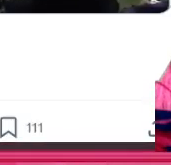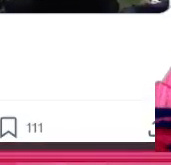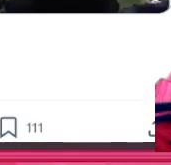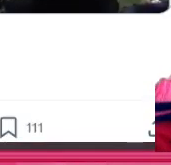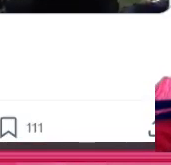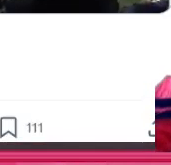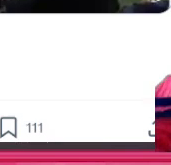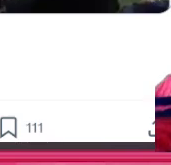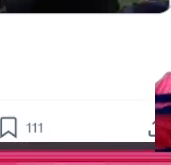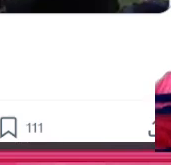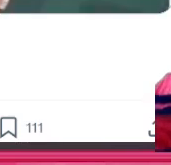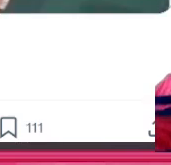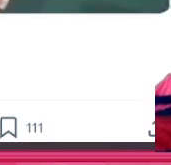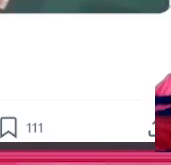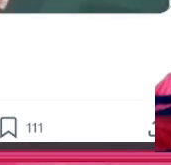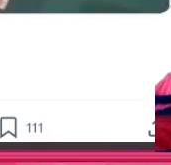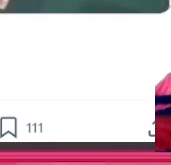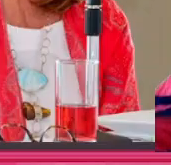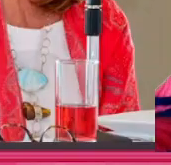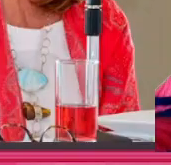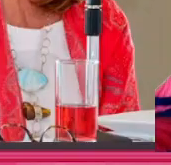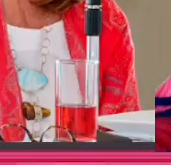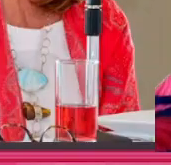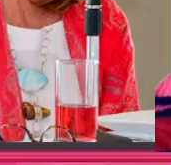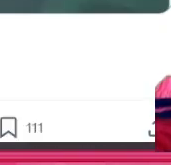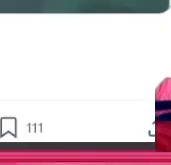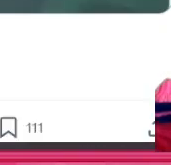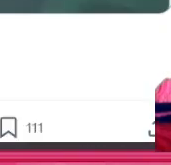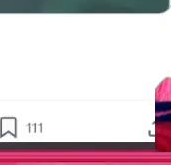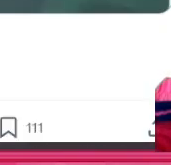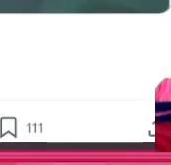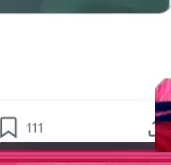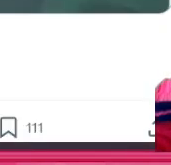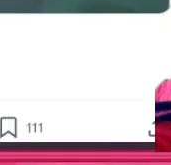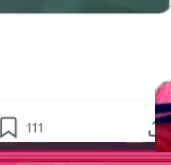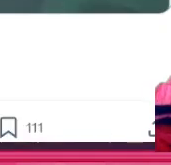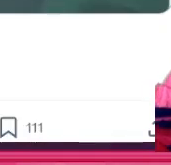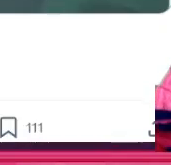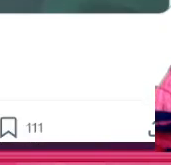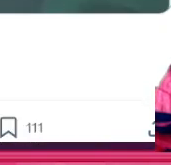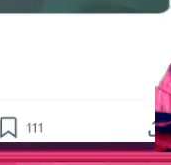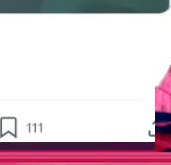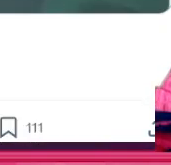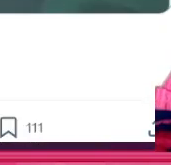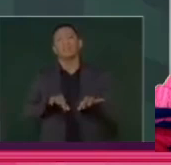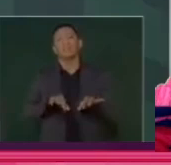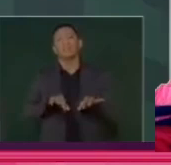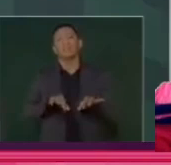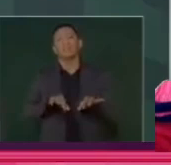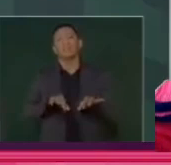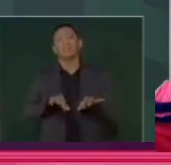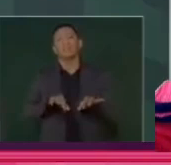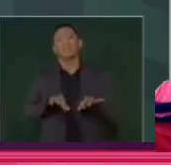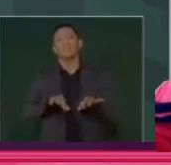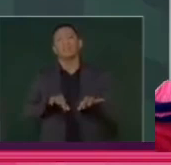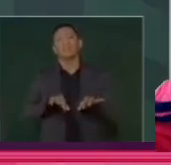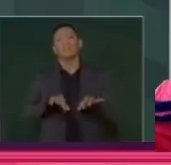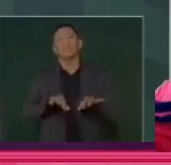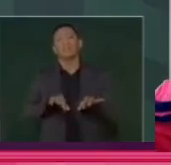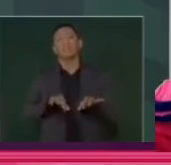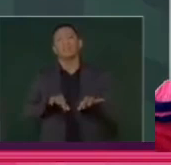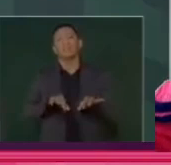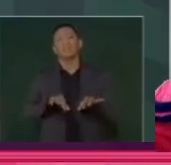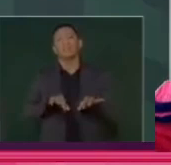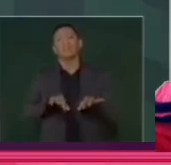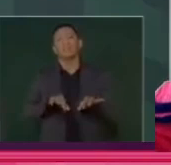que él no miente, que él siempre dice la verdad. Dejemos en los comentarios qué es lo que opinan y que bueno, pues que no quiere ser